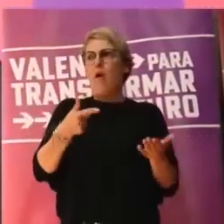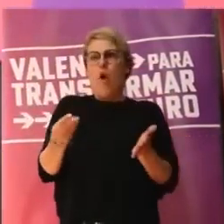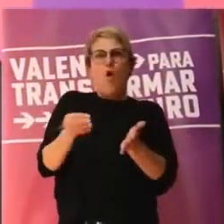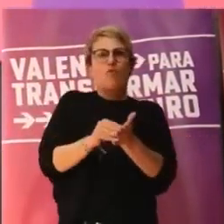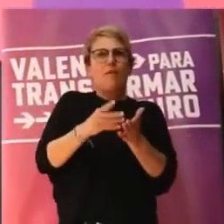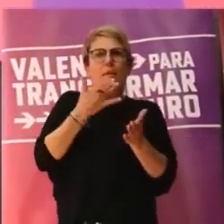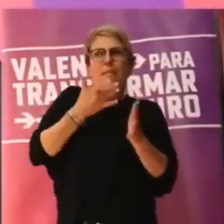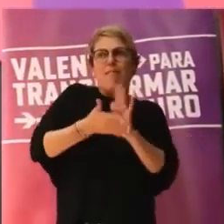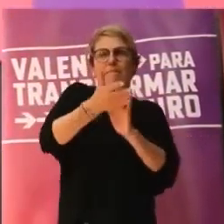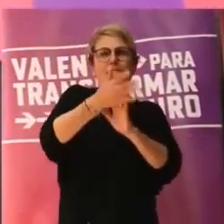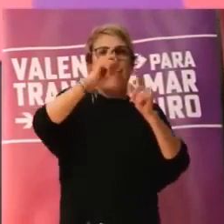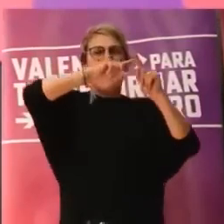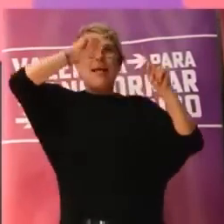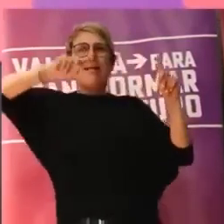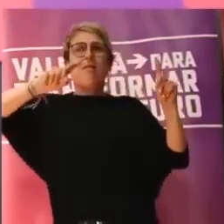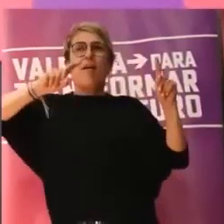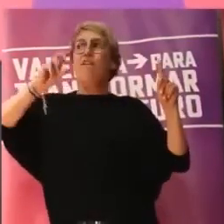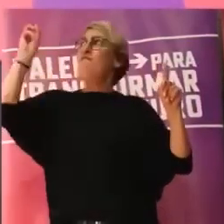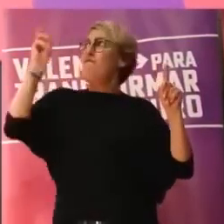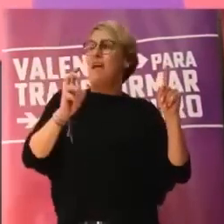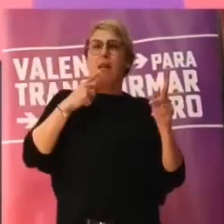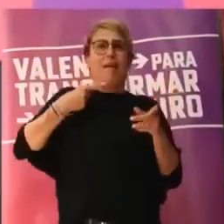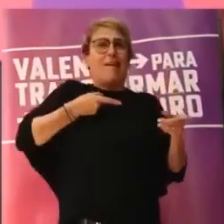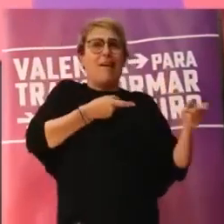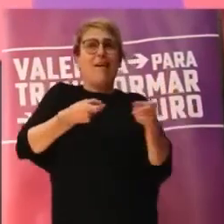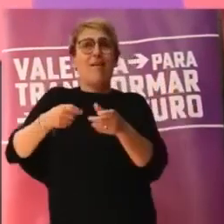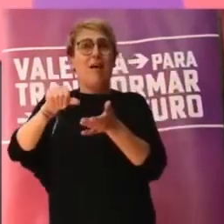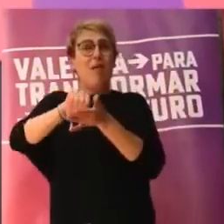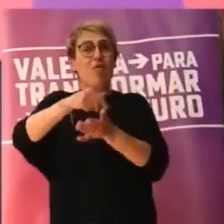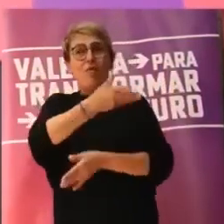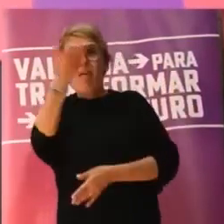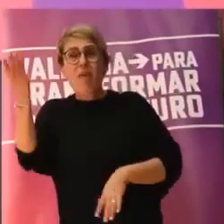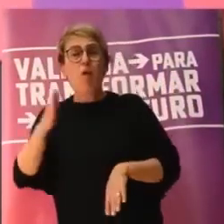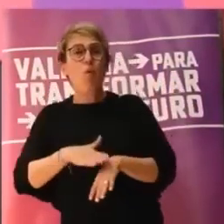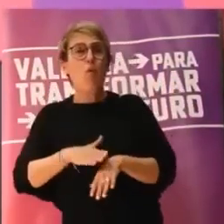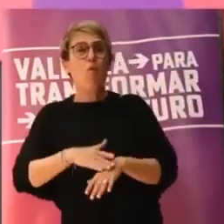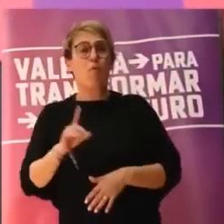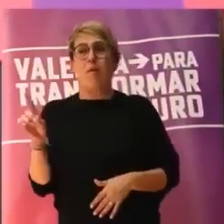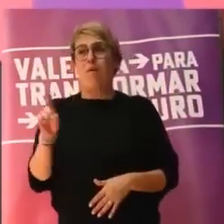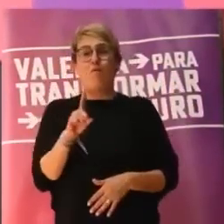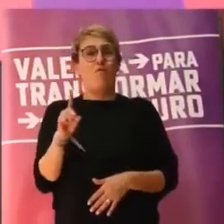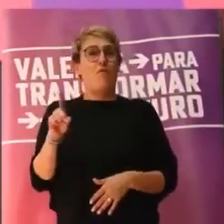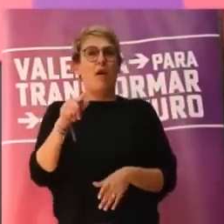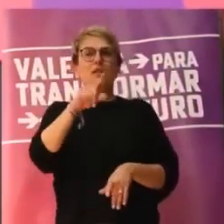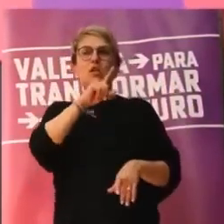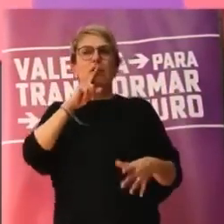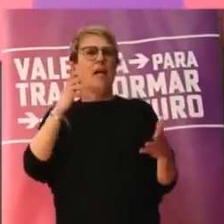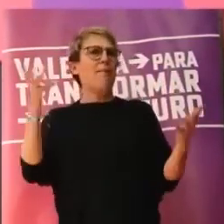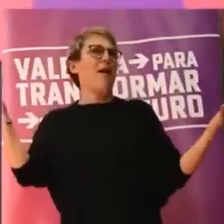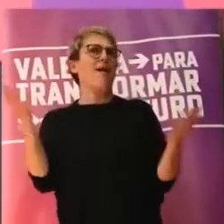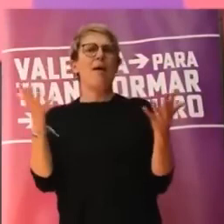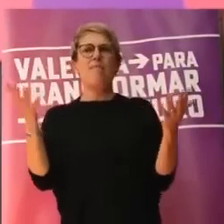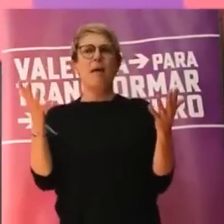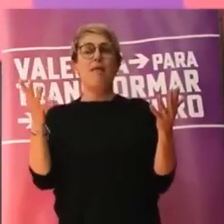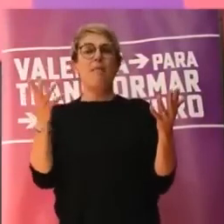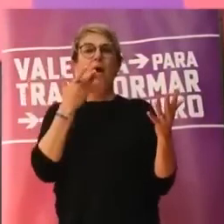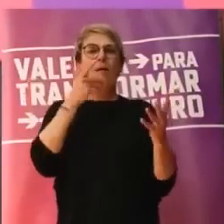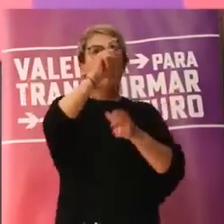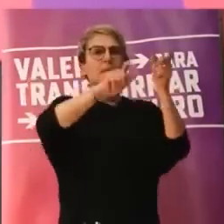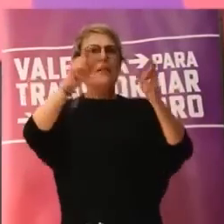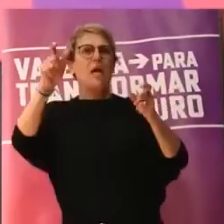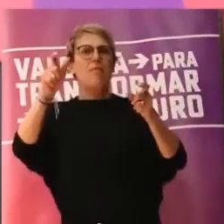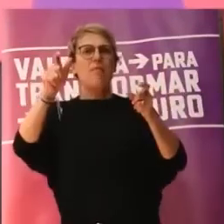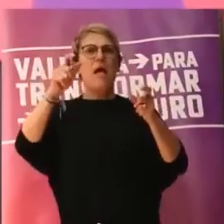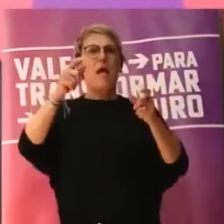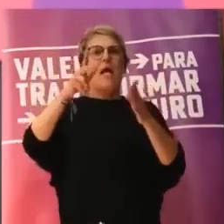Europa que tiene que ver con una guerra de la que no tiene culpa la ciudadanía y que, sin embargo, puede generar emergencia habitacional si a la gente le suben